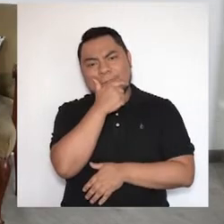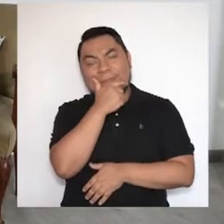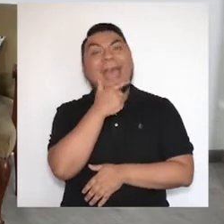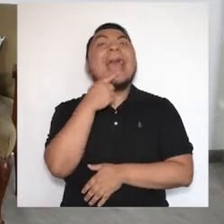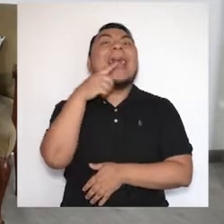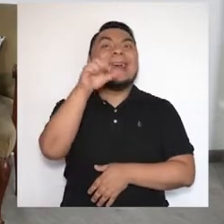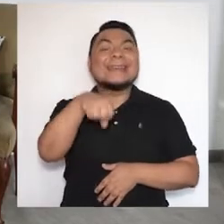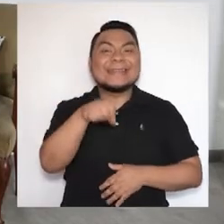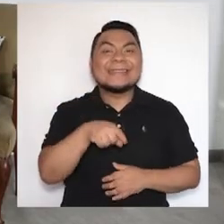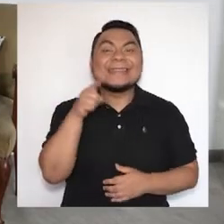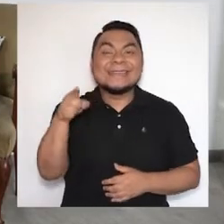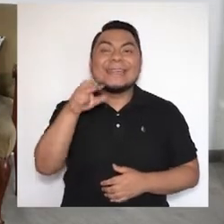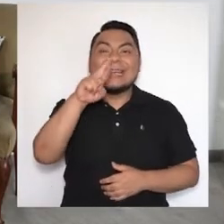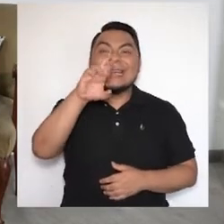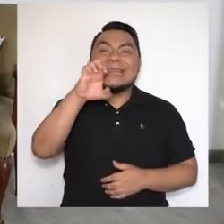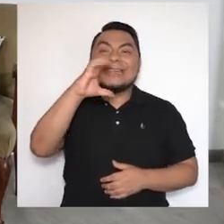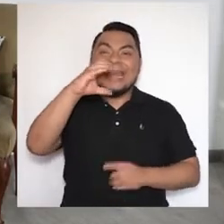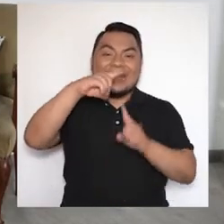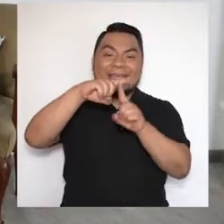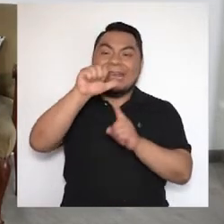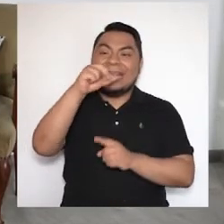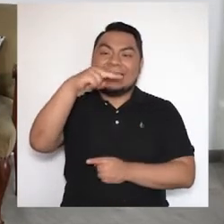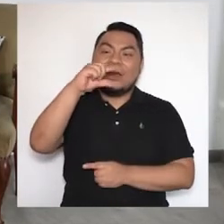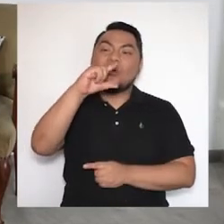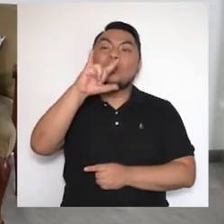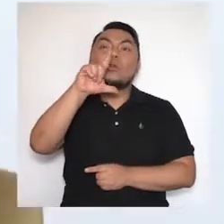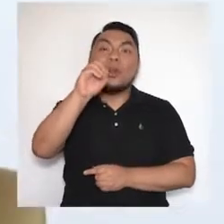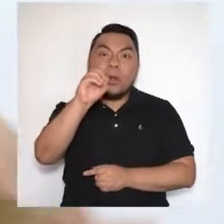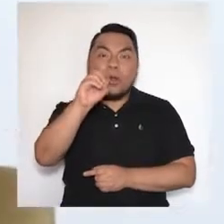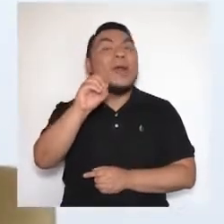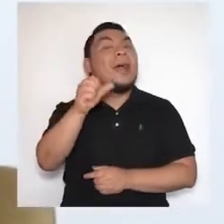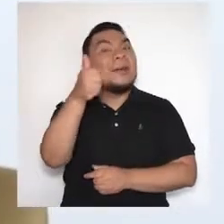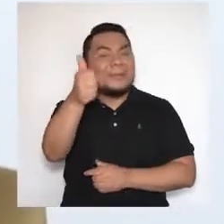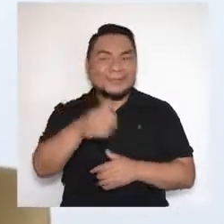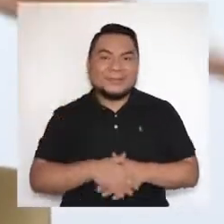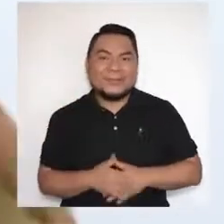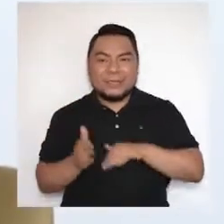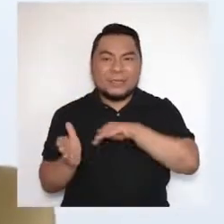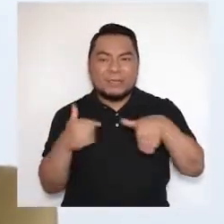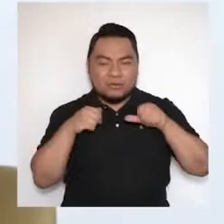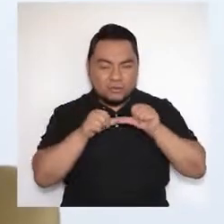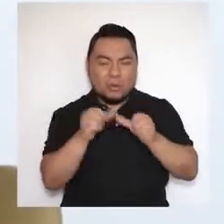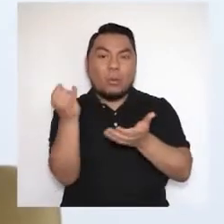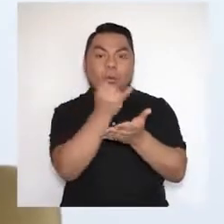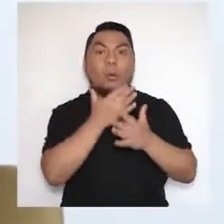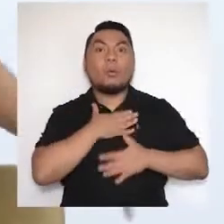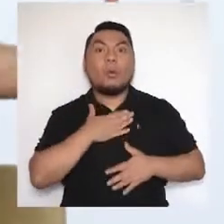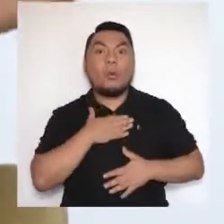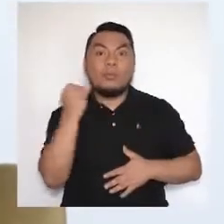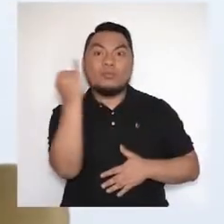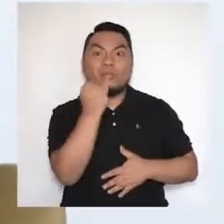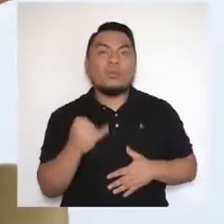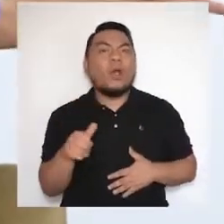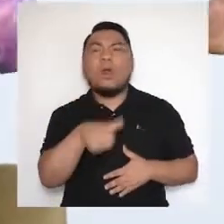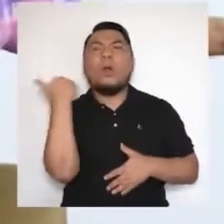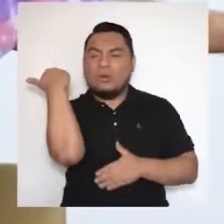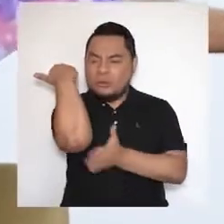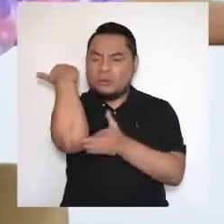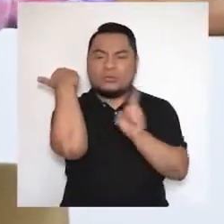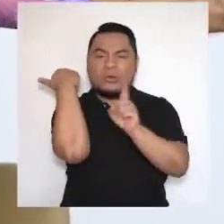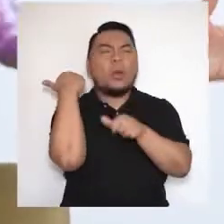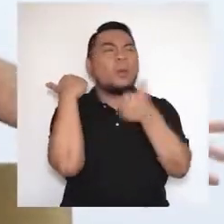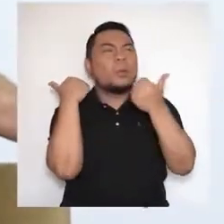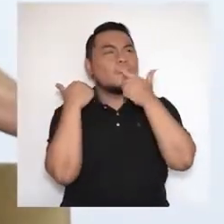¡Sí! ¡Rectángulo! ¡Genial! Voy a seguir dibujando con mi cuerpo, pero ahora con otra parte. ¿Con